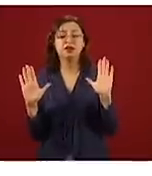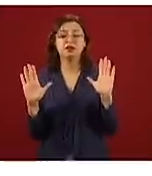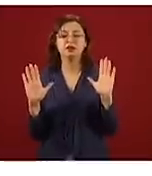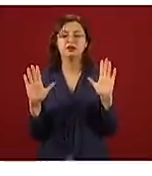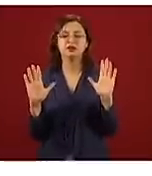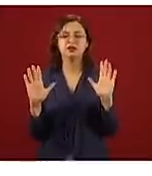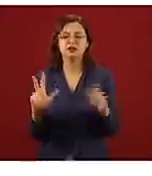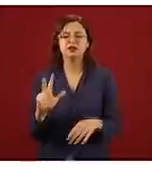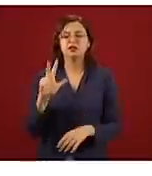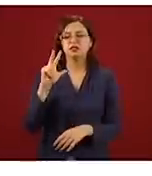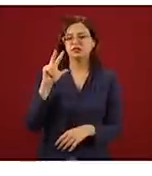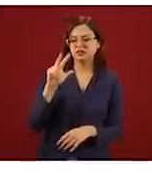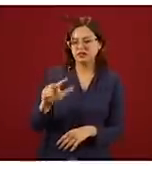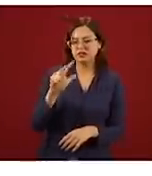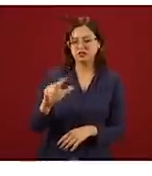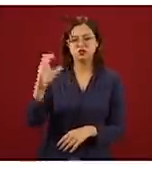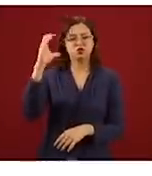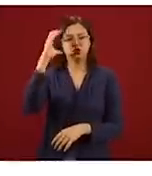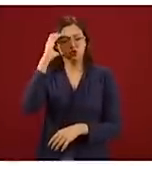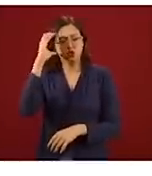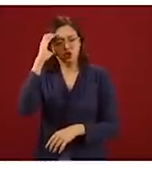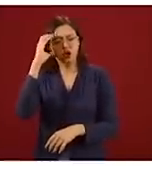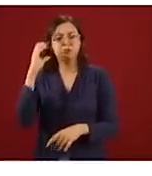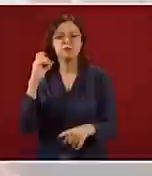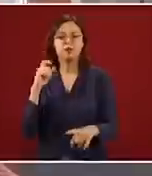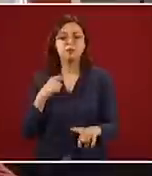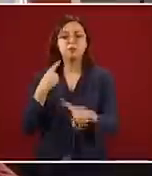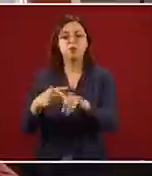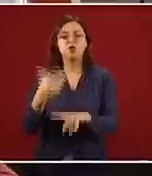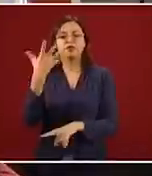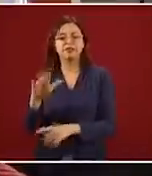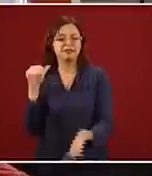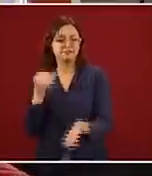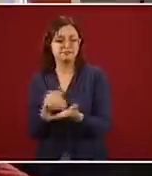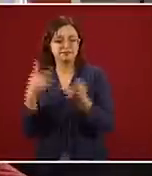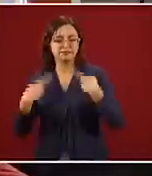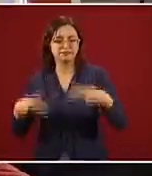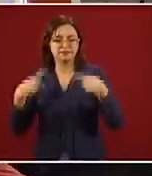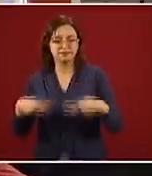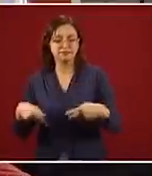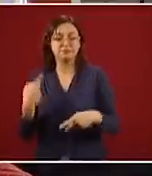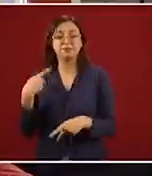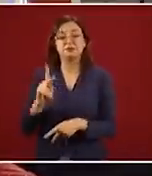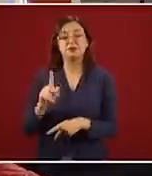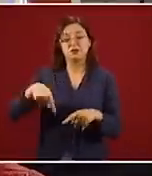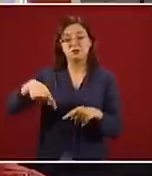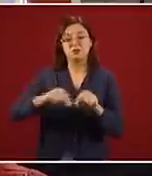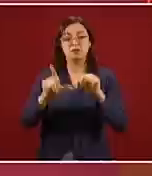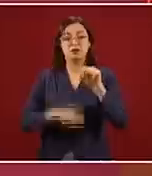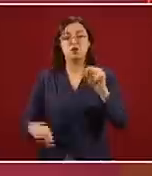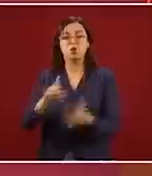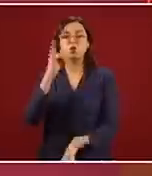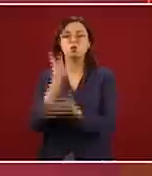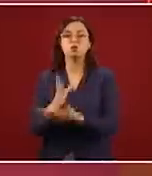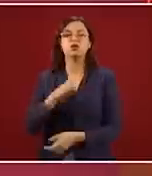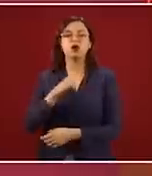18 camas hospitalarias por cada 10,000 habitantes, y México tenía en 2018 8